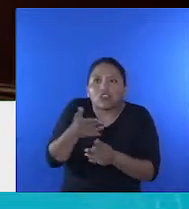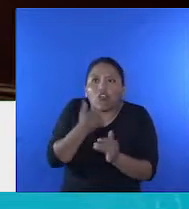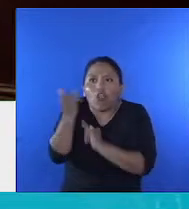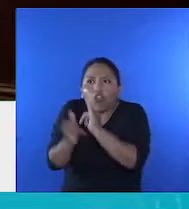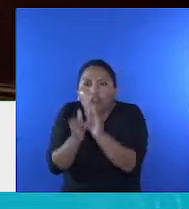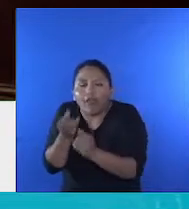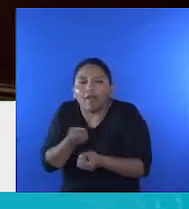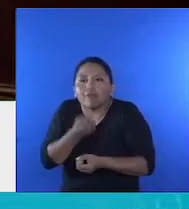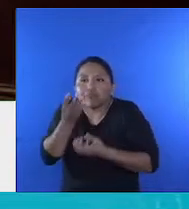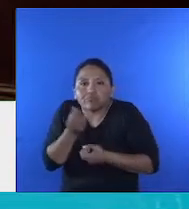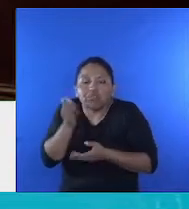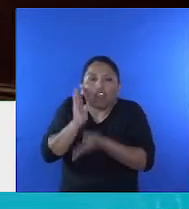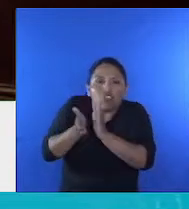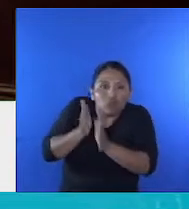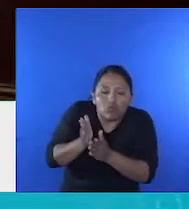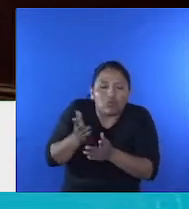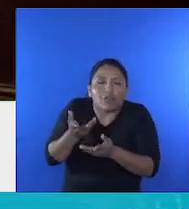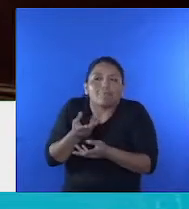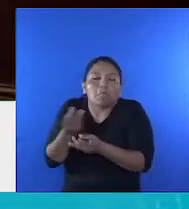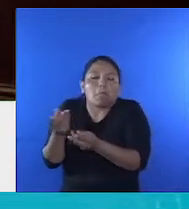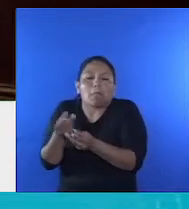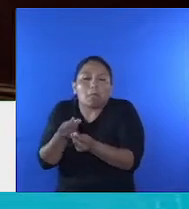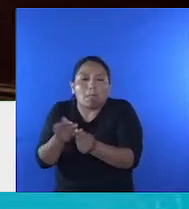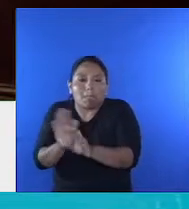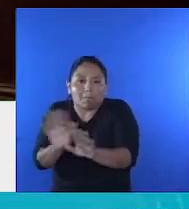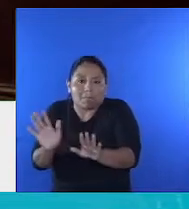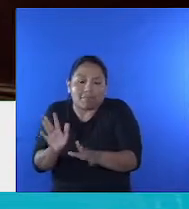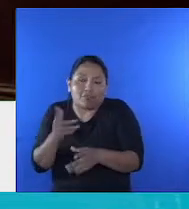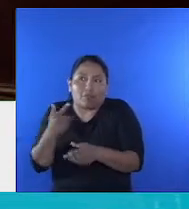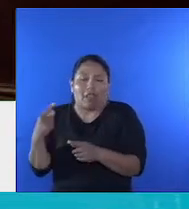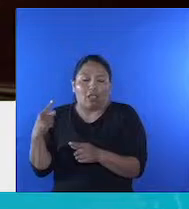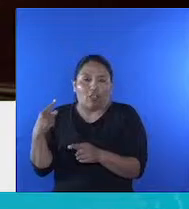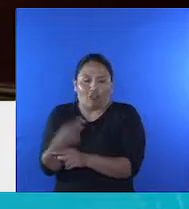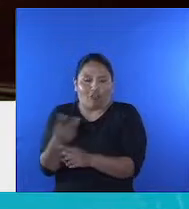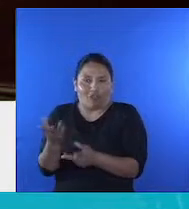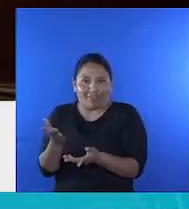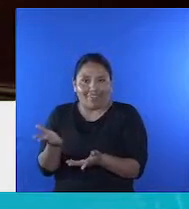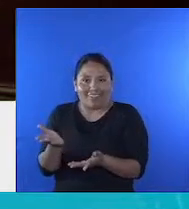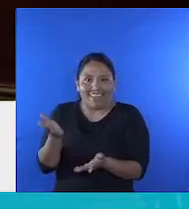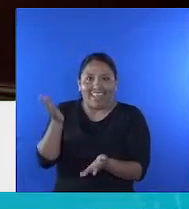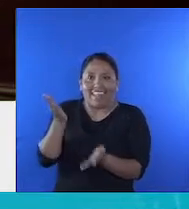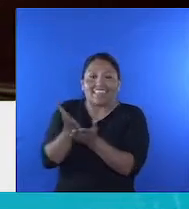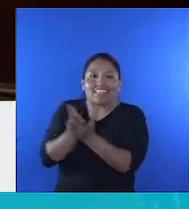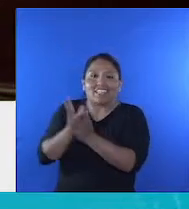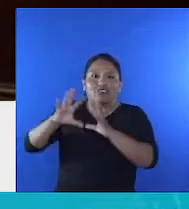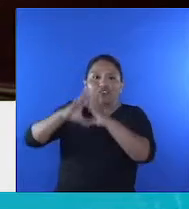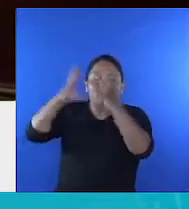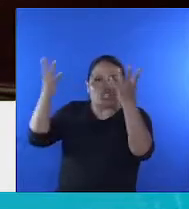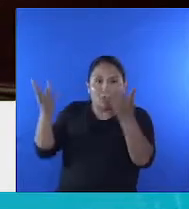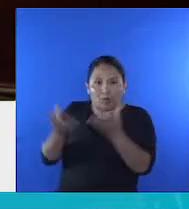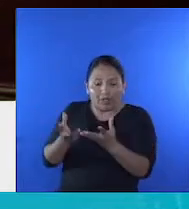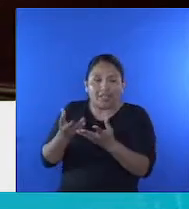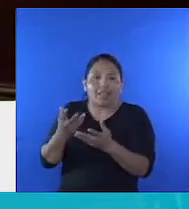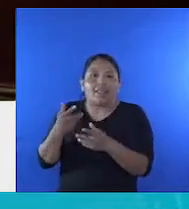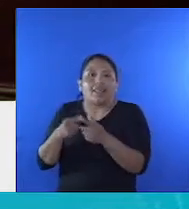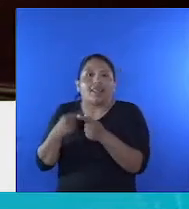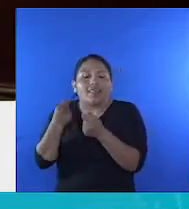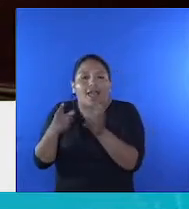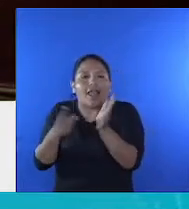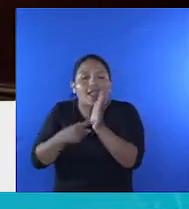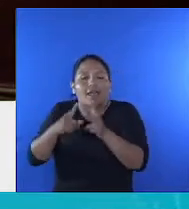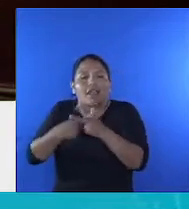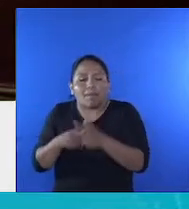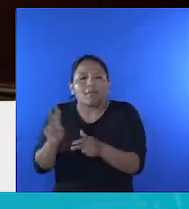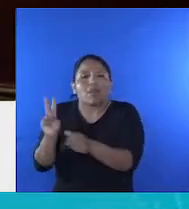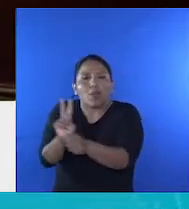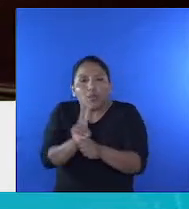las torturas que habían sufrido, porque eso va en contra. Digo, el derecho internacional prevé las herramientas para